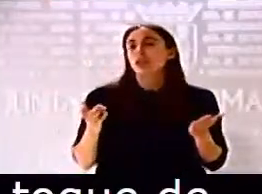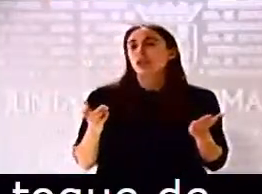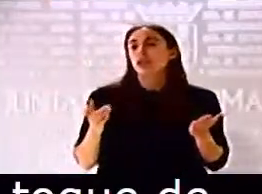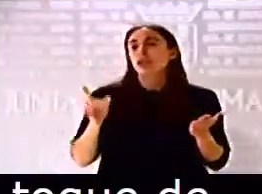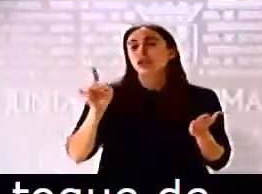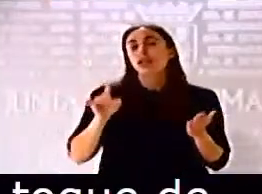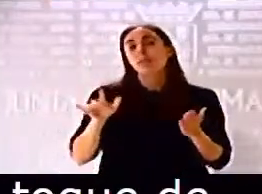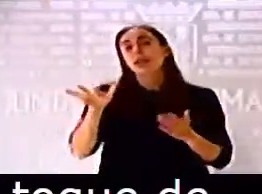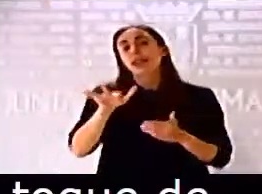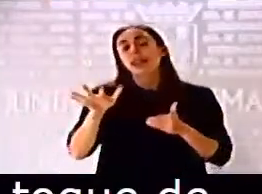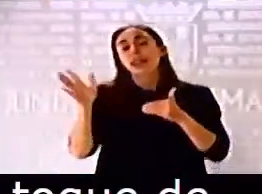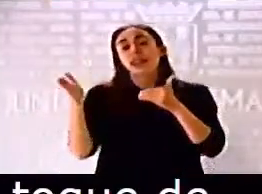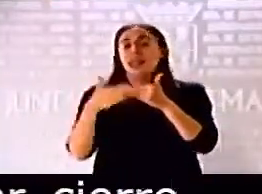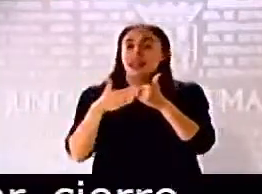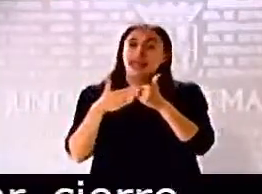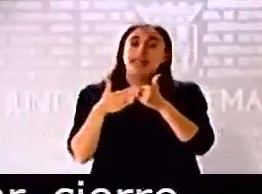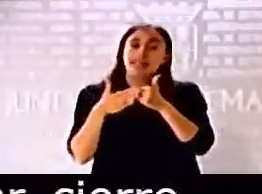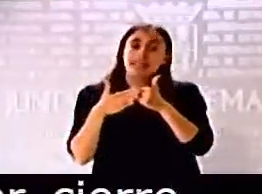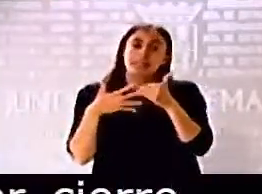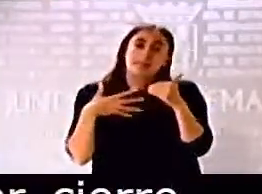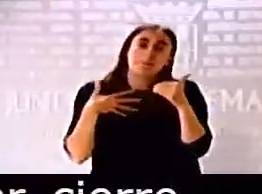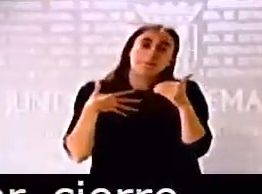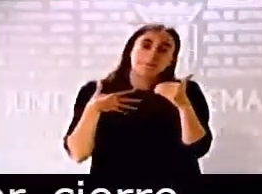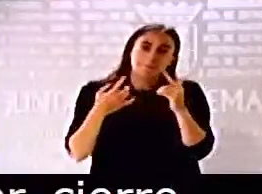¿Podemos tener cierres perimetrales? Sí.